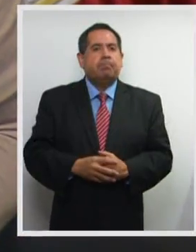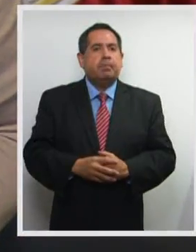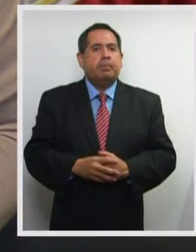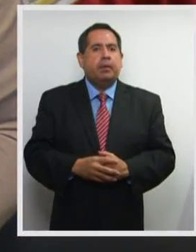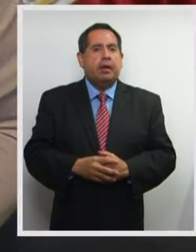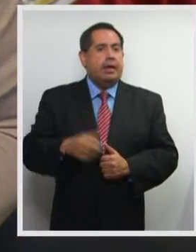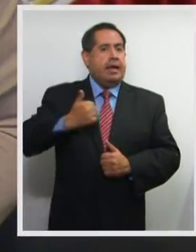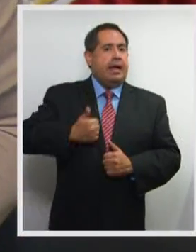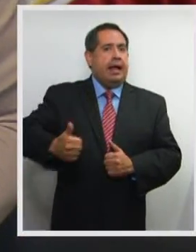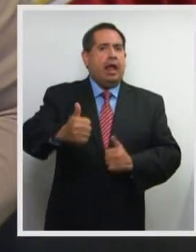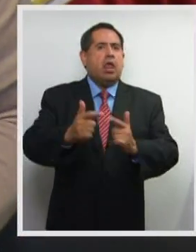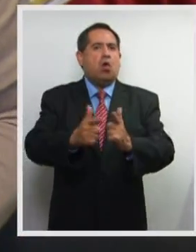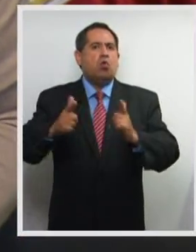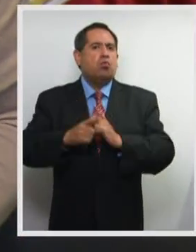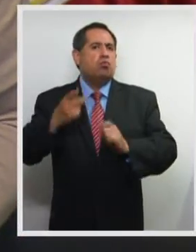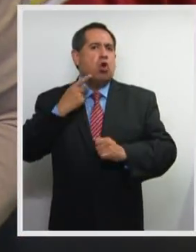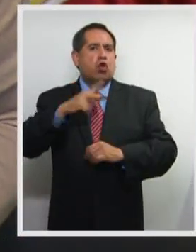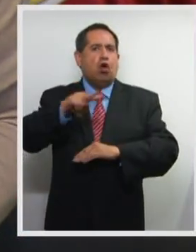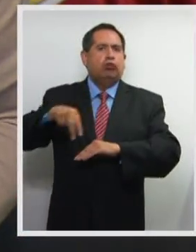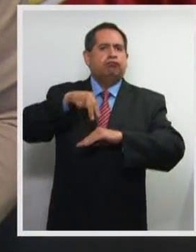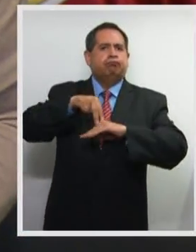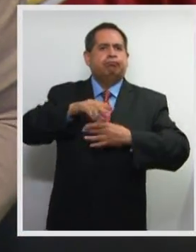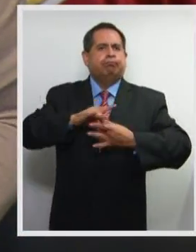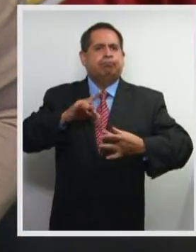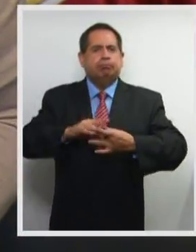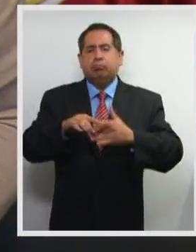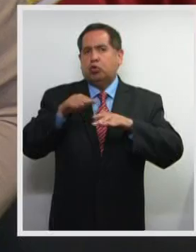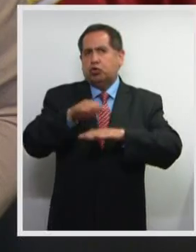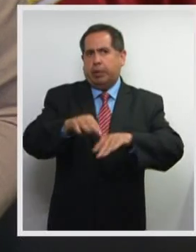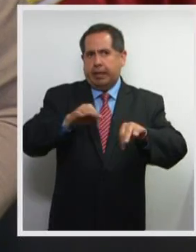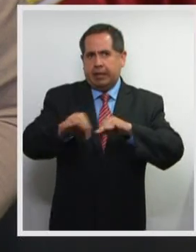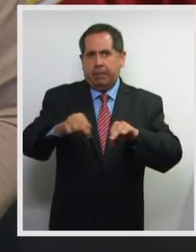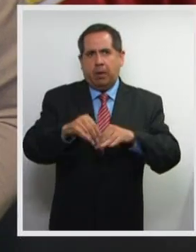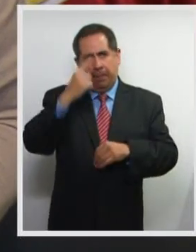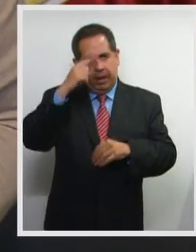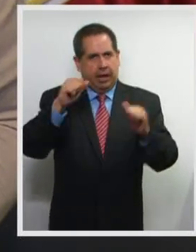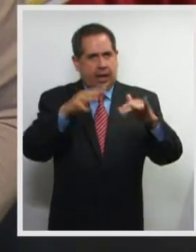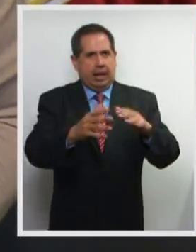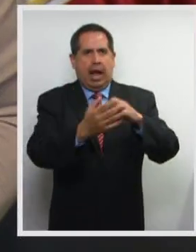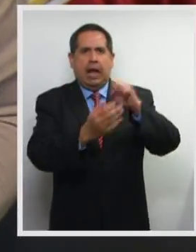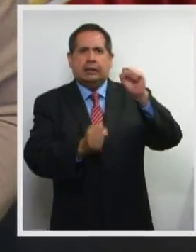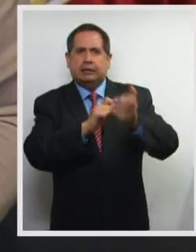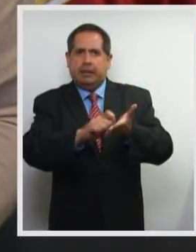Posicionamiento de los grupos parlamentarios en relación con los trabajos de la Asamblea Constituyente.